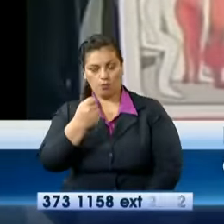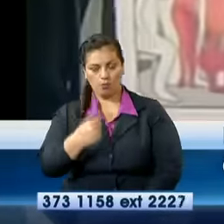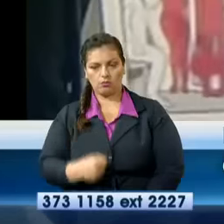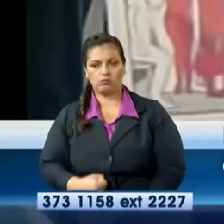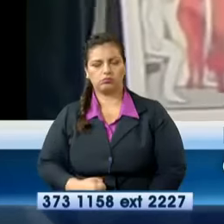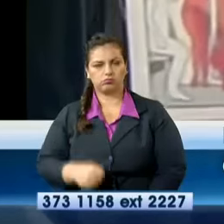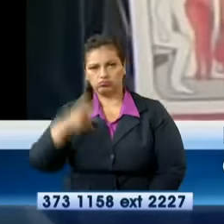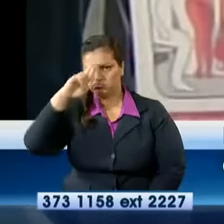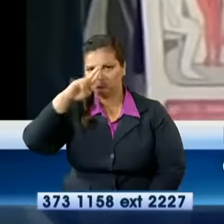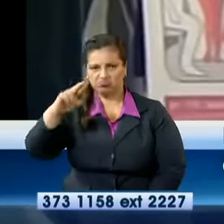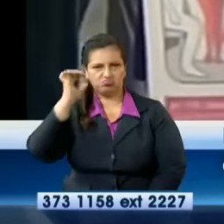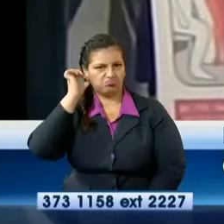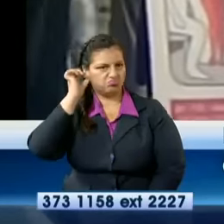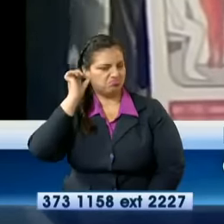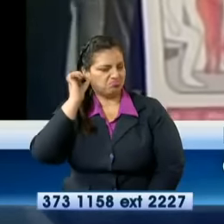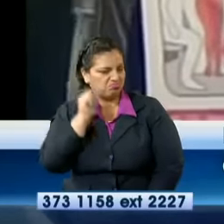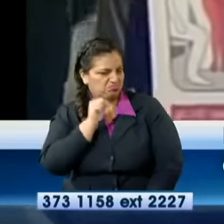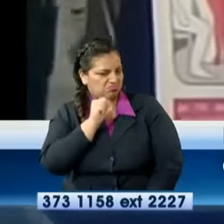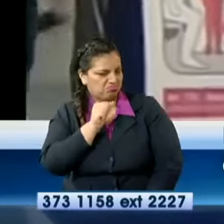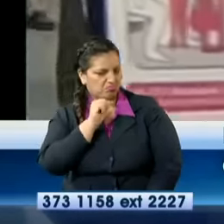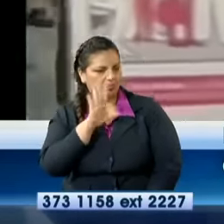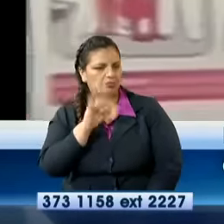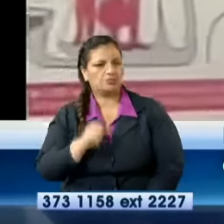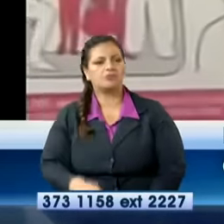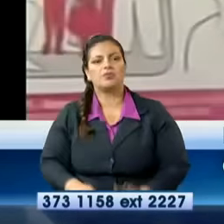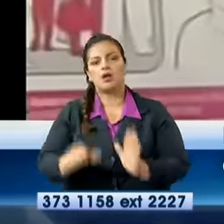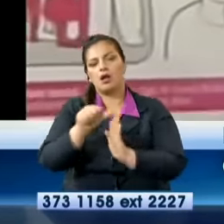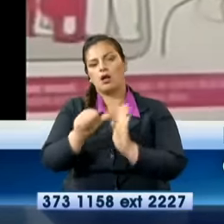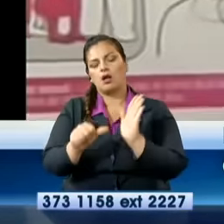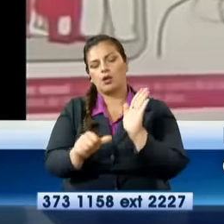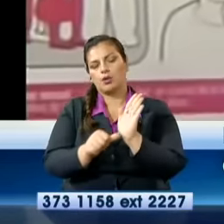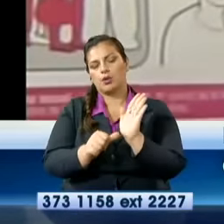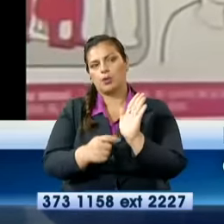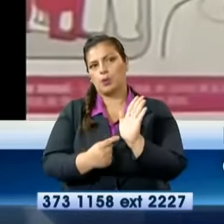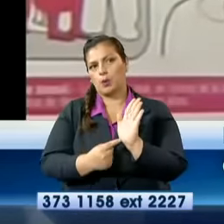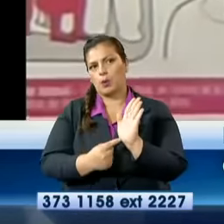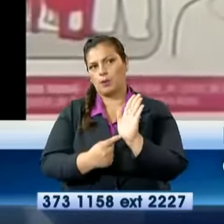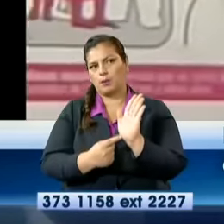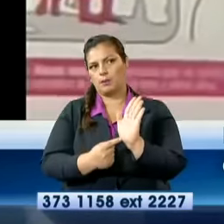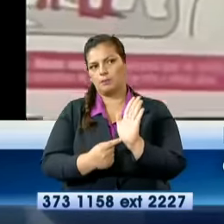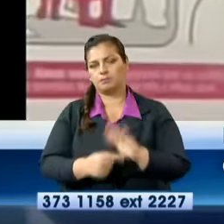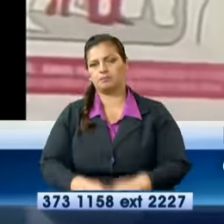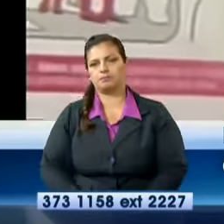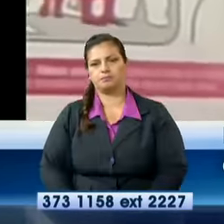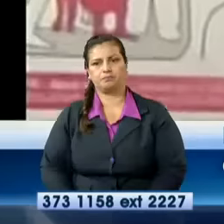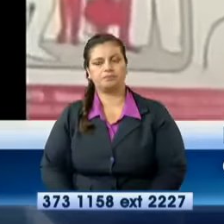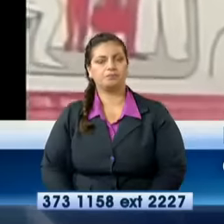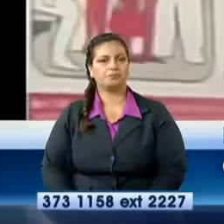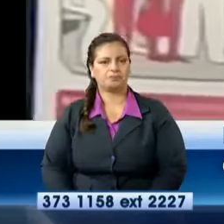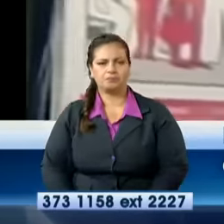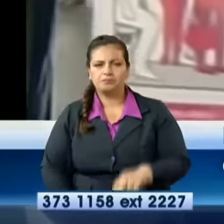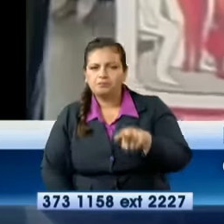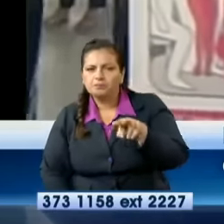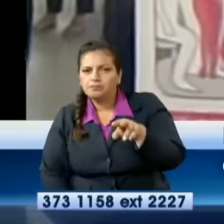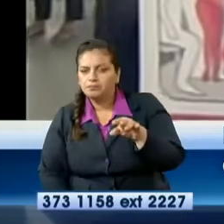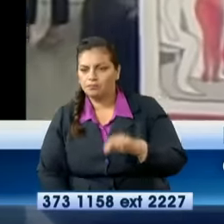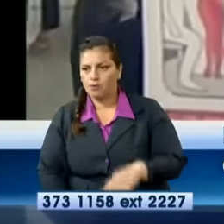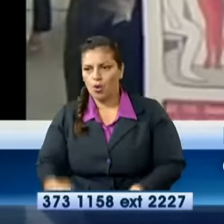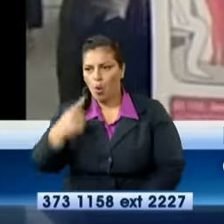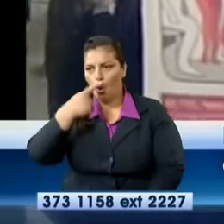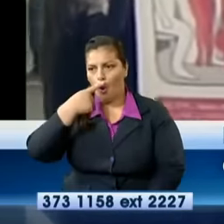del COIP, obviamente, sobre el abuso sexual, la persona que en contra de la voluntad de otra ejecute sobre ella un acto de naturaleza